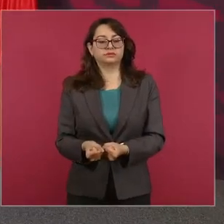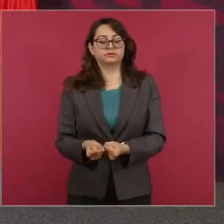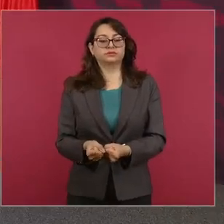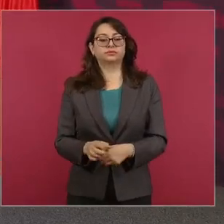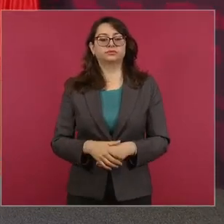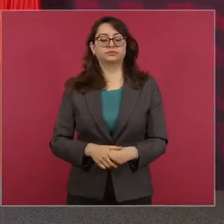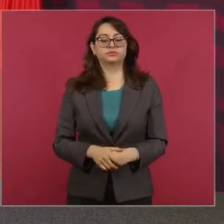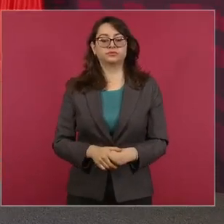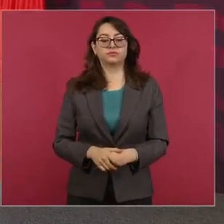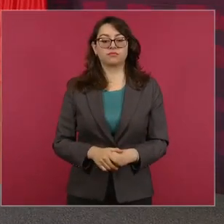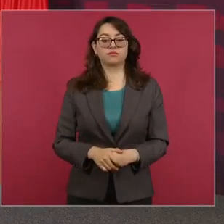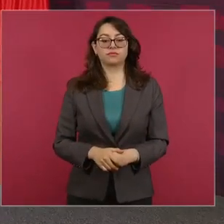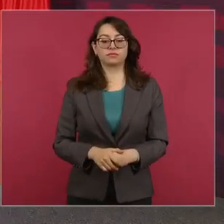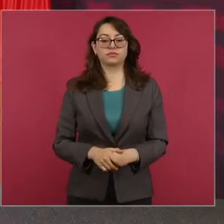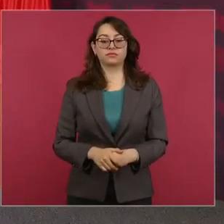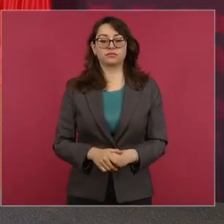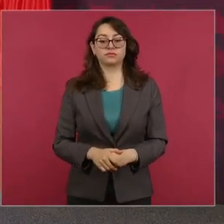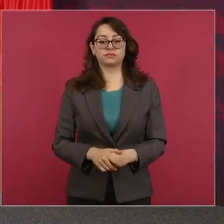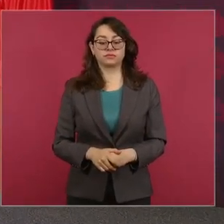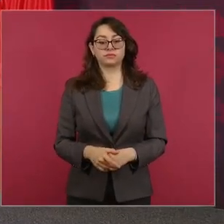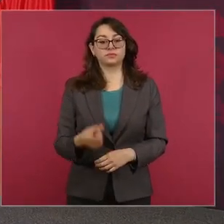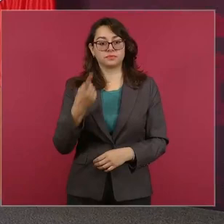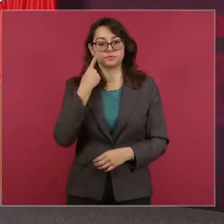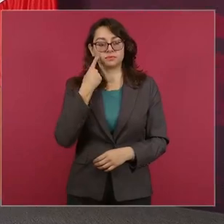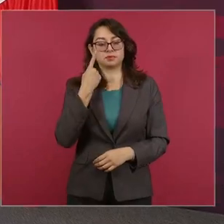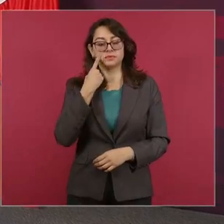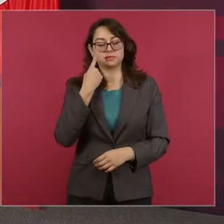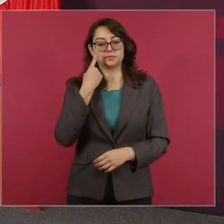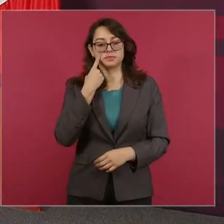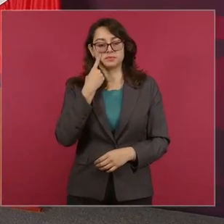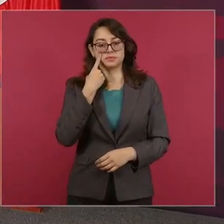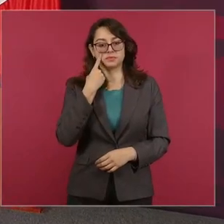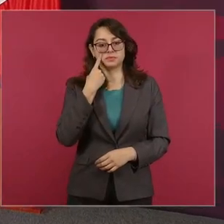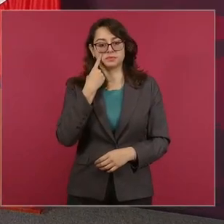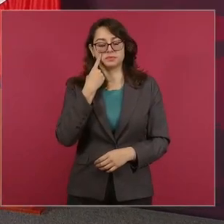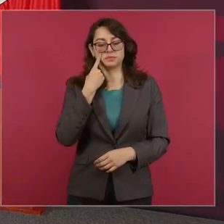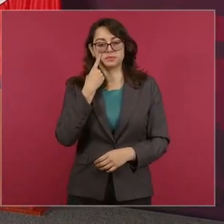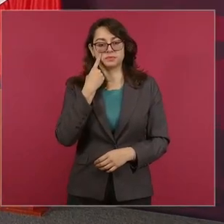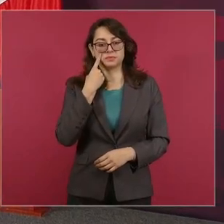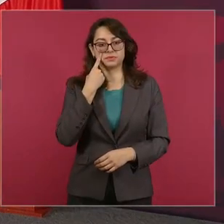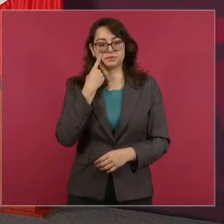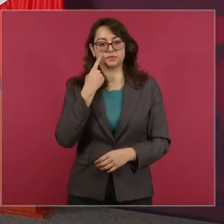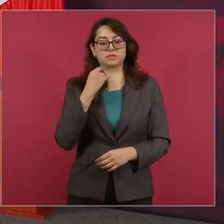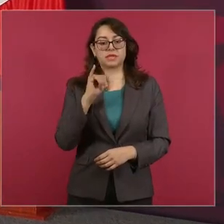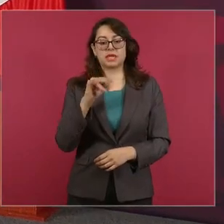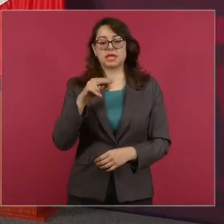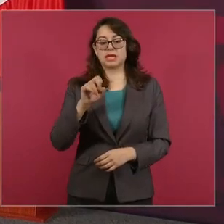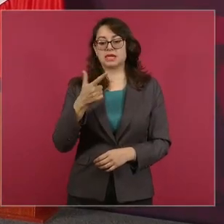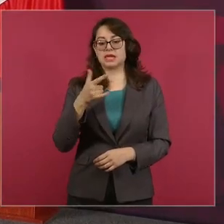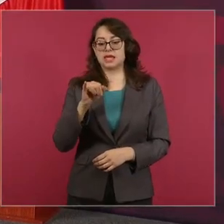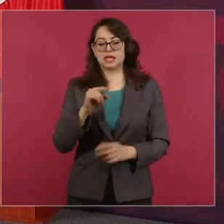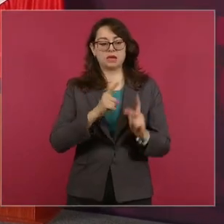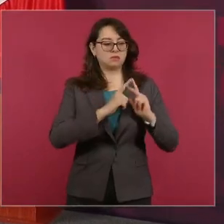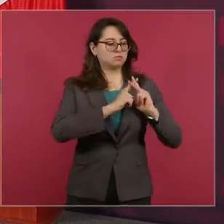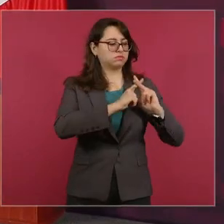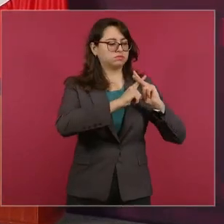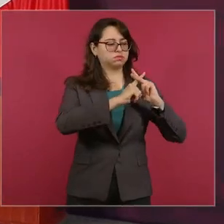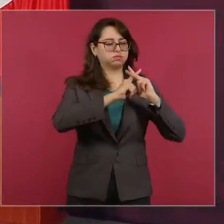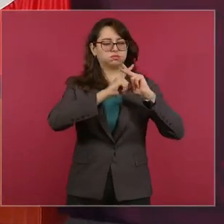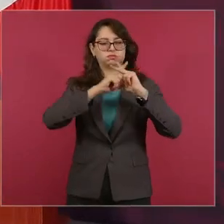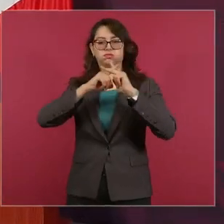de acuerdo al censo, somos 35